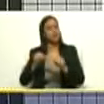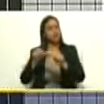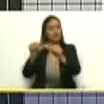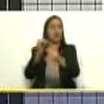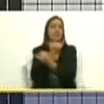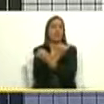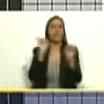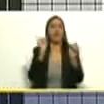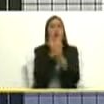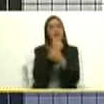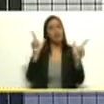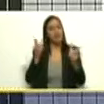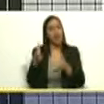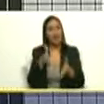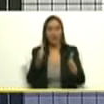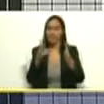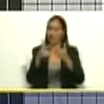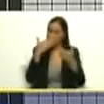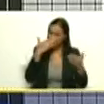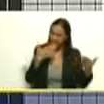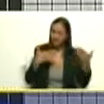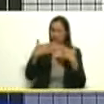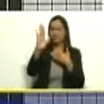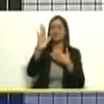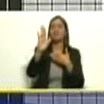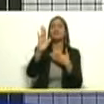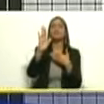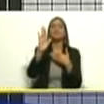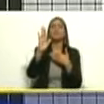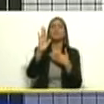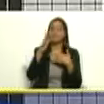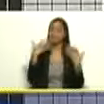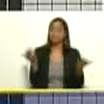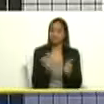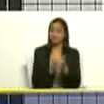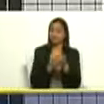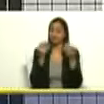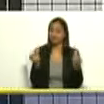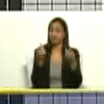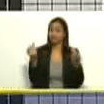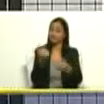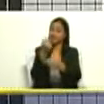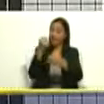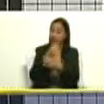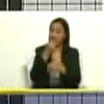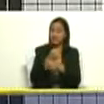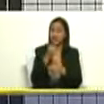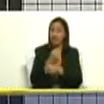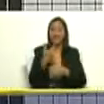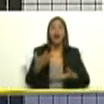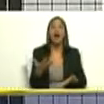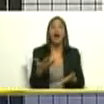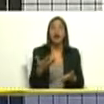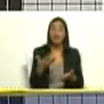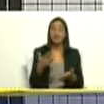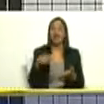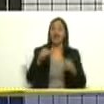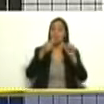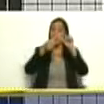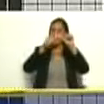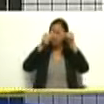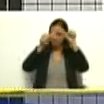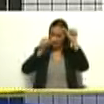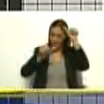camino que está marcado de aquí en adelante Bueno vamos a trabajar compañeros Esta es la introducción